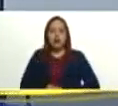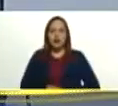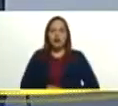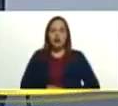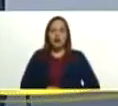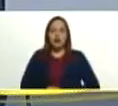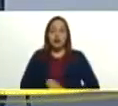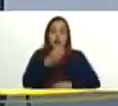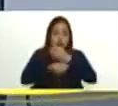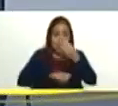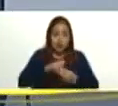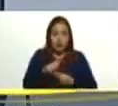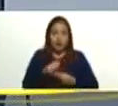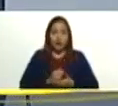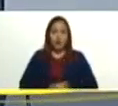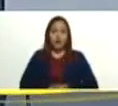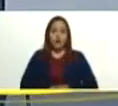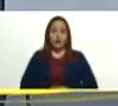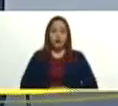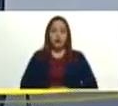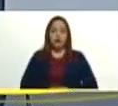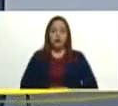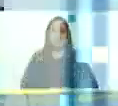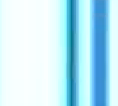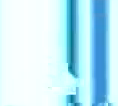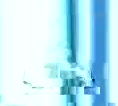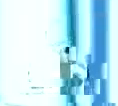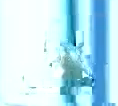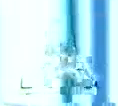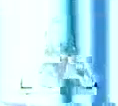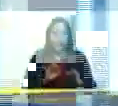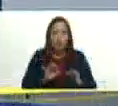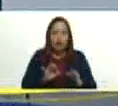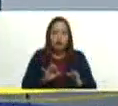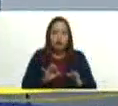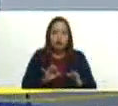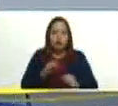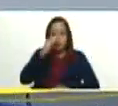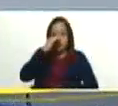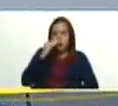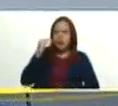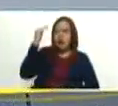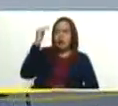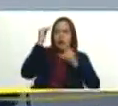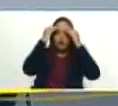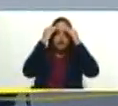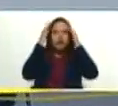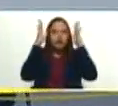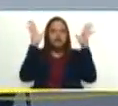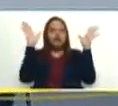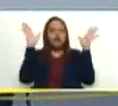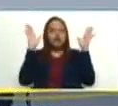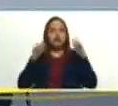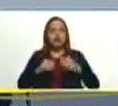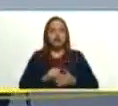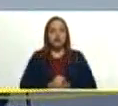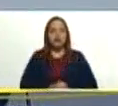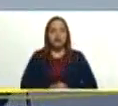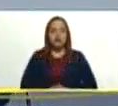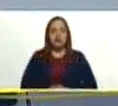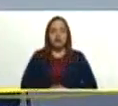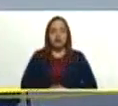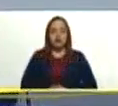y hacerlo in a mature manner, de forma madura, in a way which